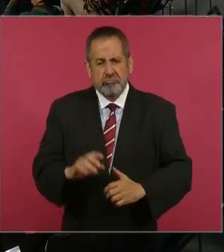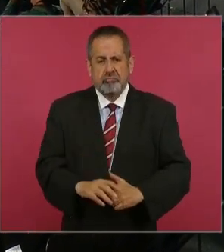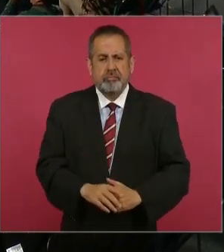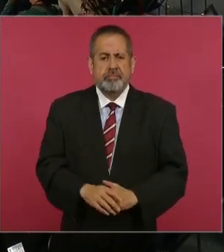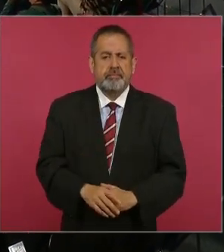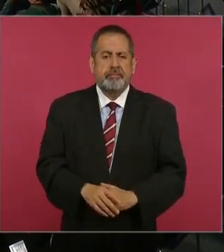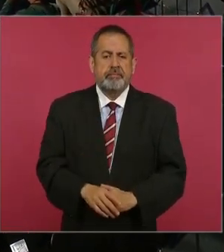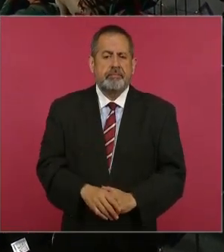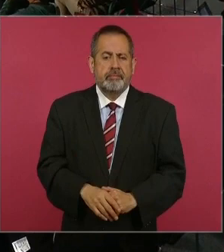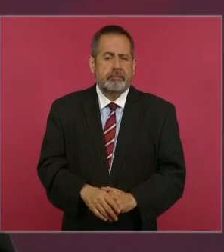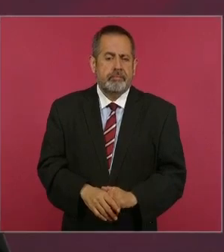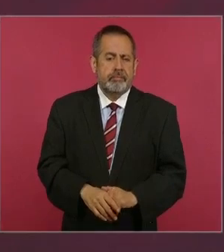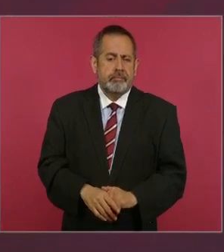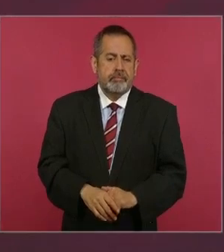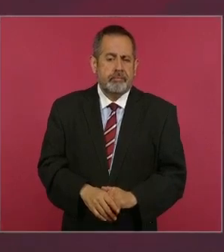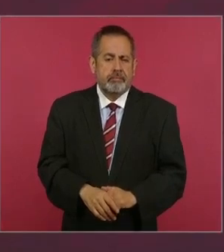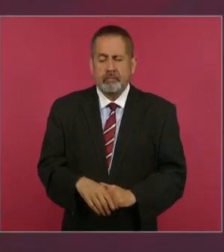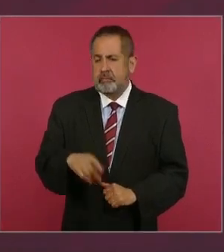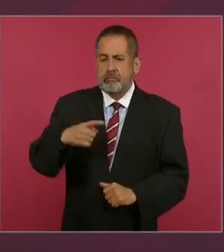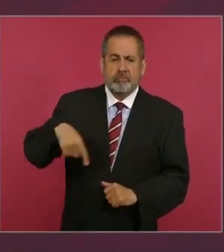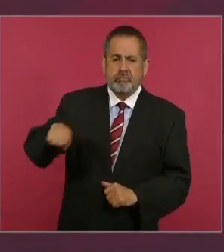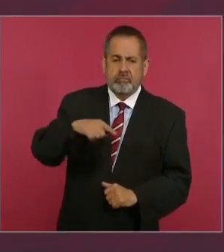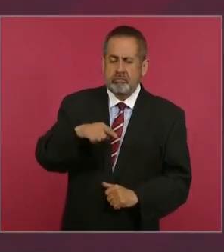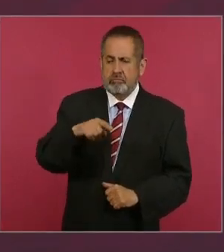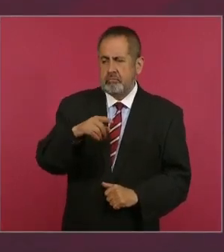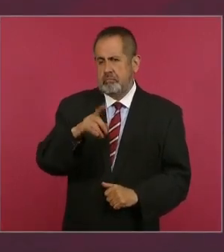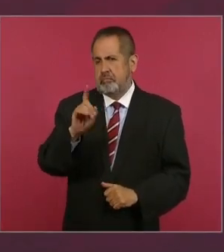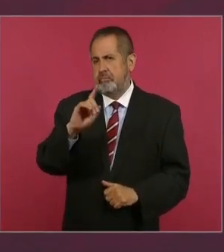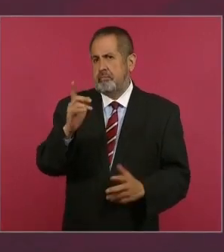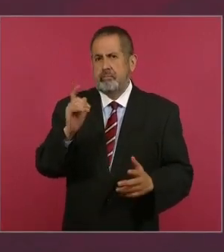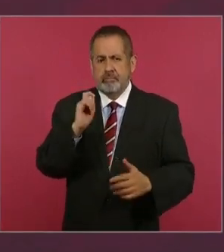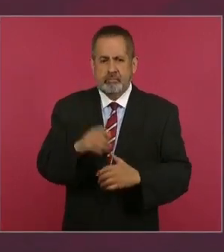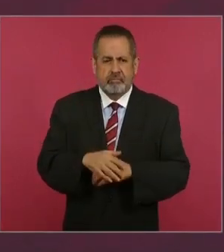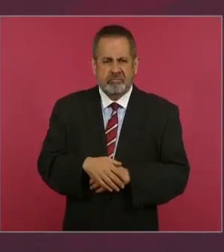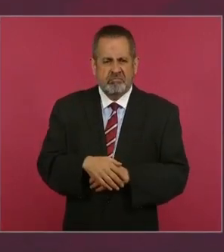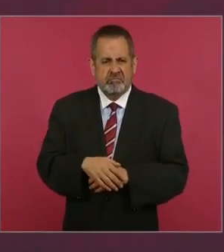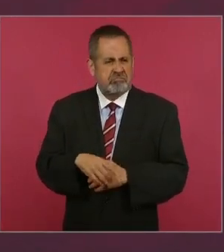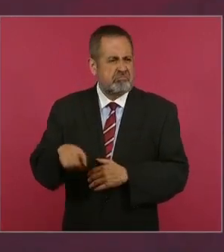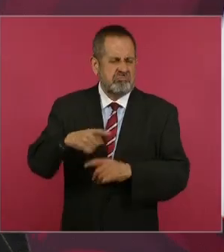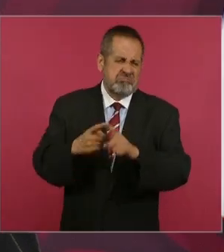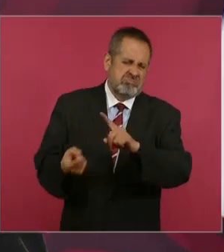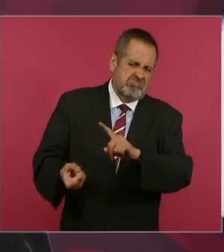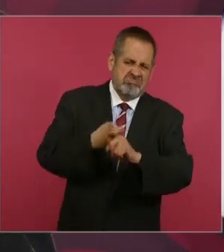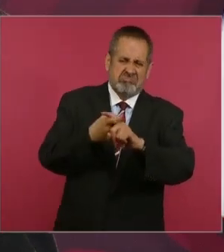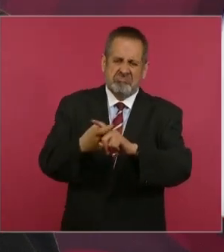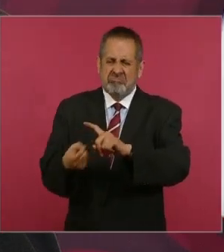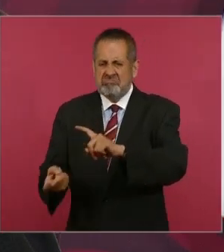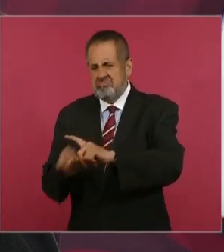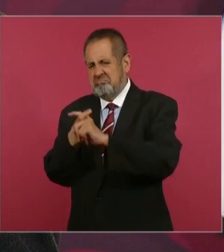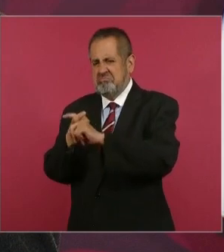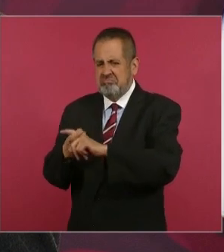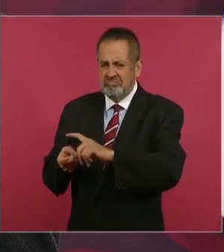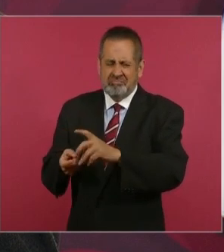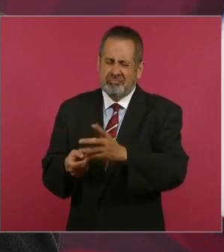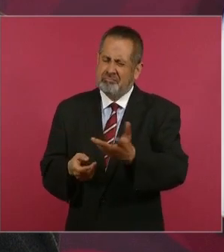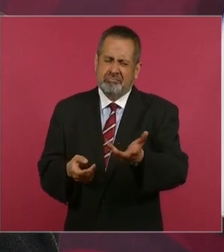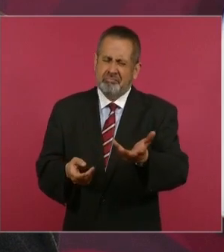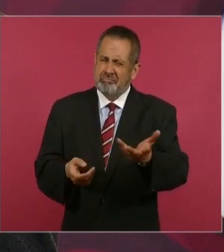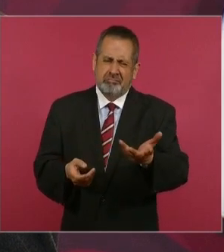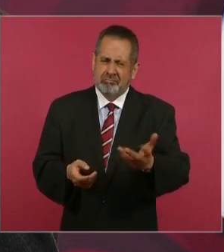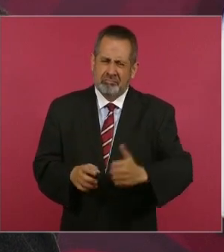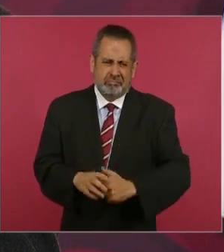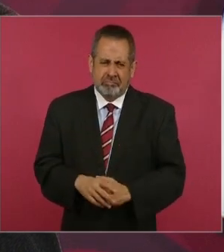respetuosa nadie es capaz mentar madre